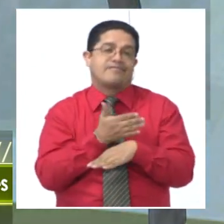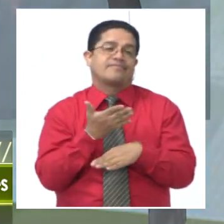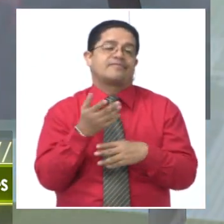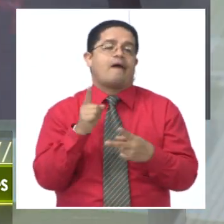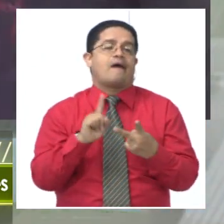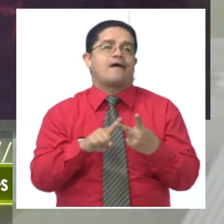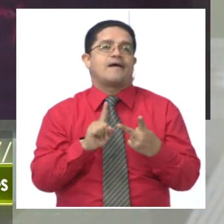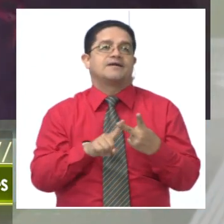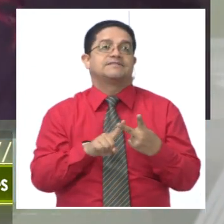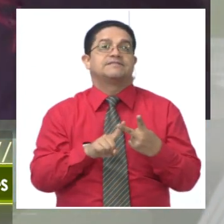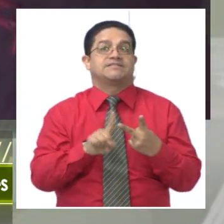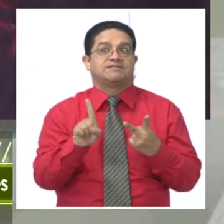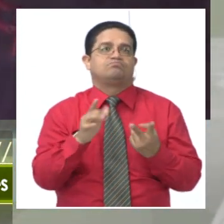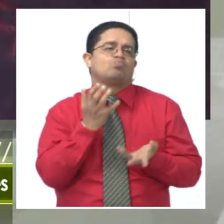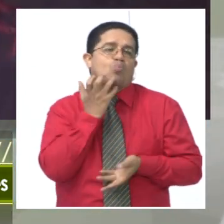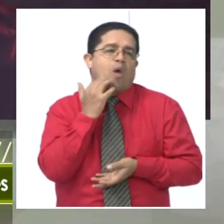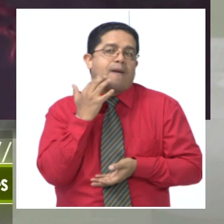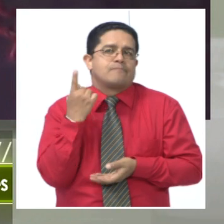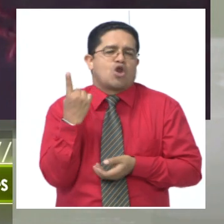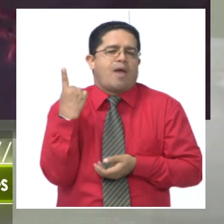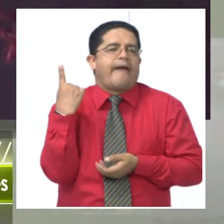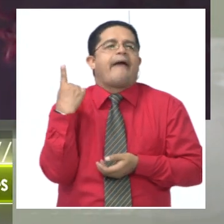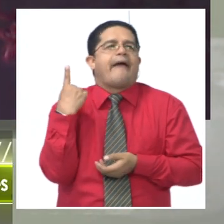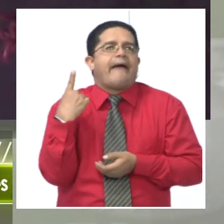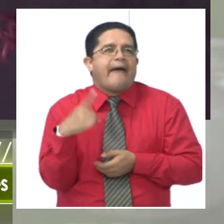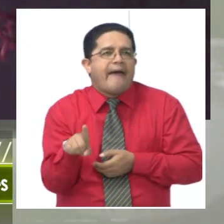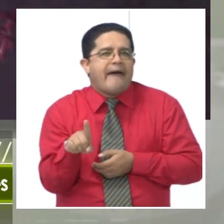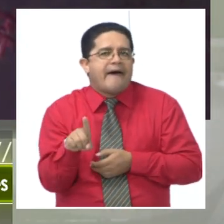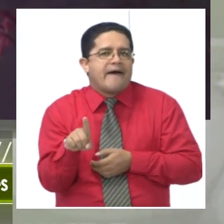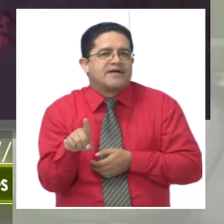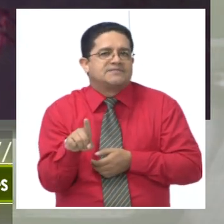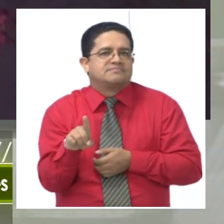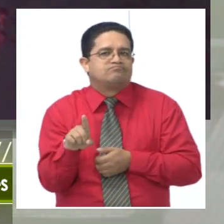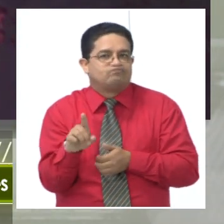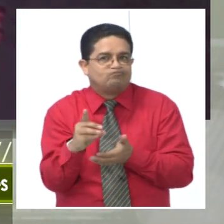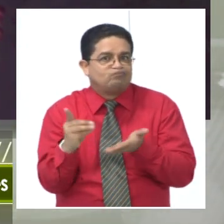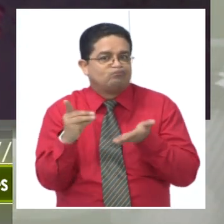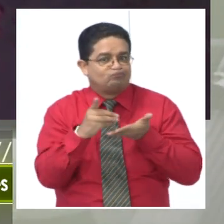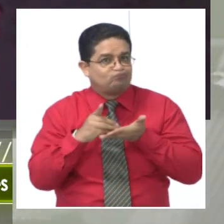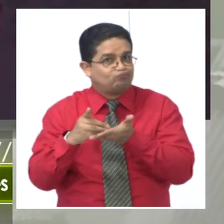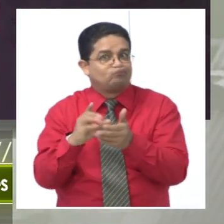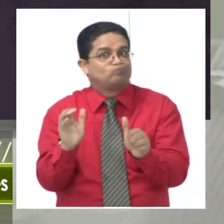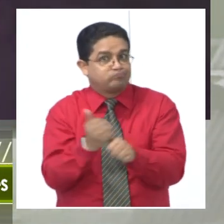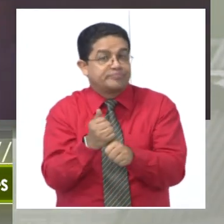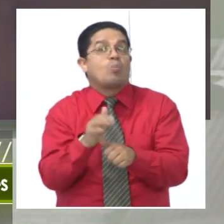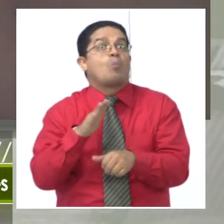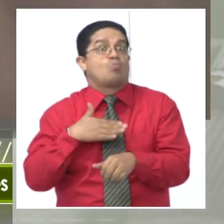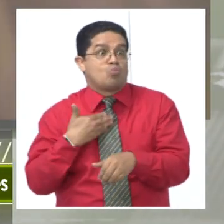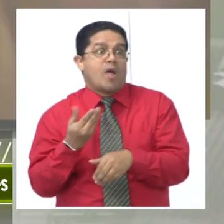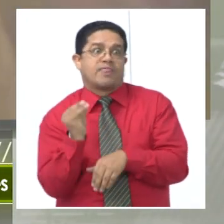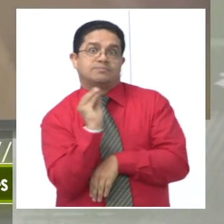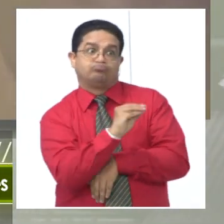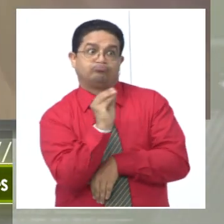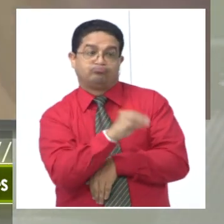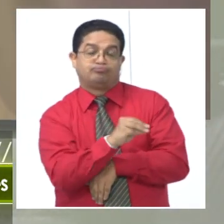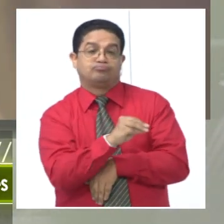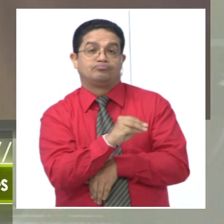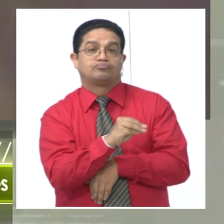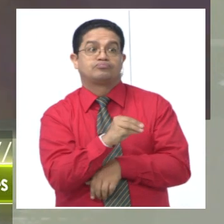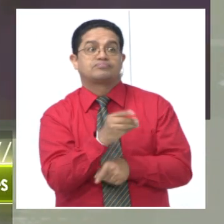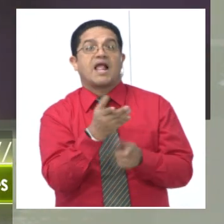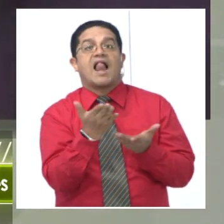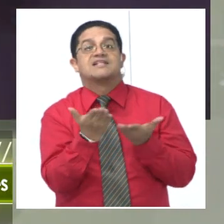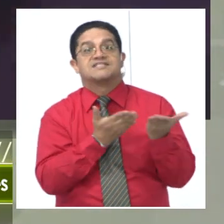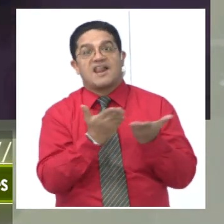Y en el caso que se diera la oportunidad de diagnosticar un cáncer, pues poderla remitir inmediatamente al servicio